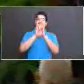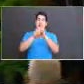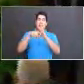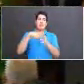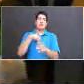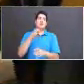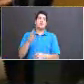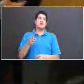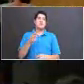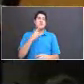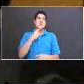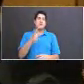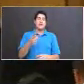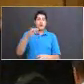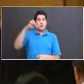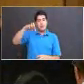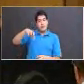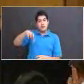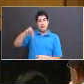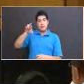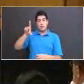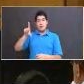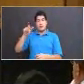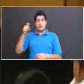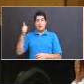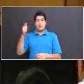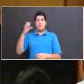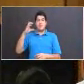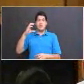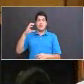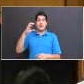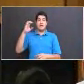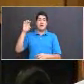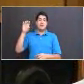del placebo. ¿Se acuerda del placebo? ¿Qué es el placebo?